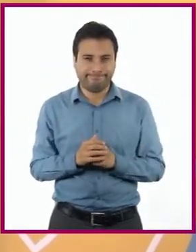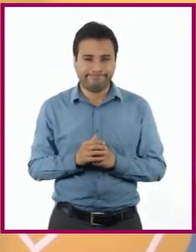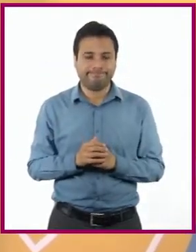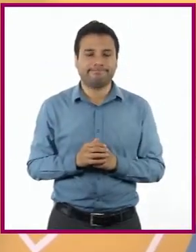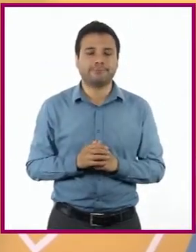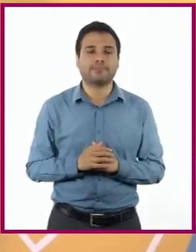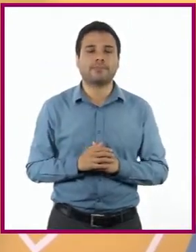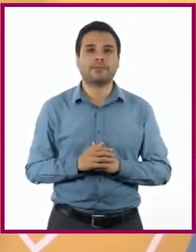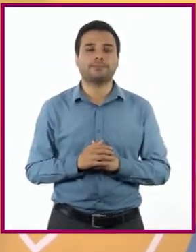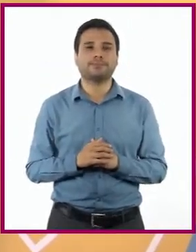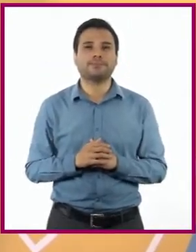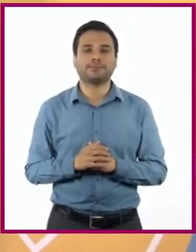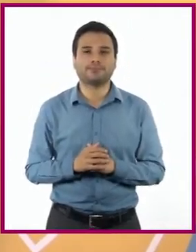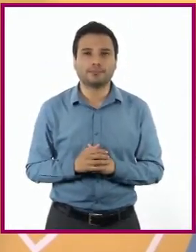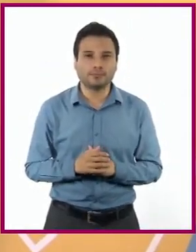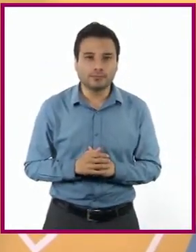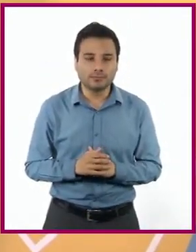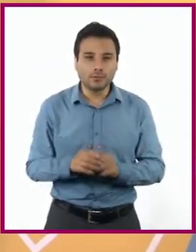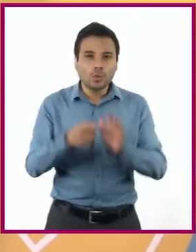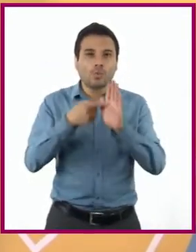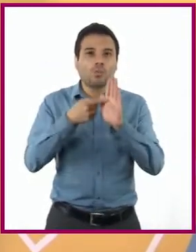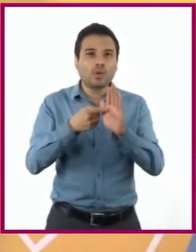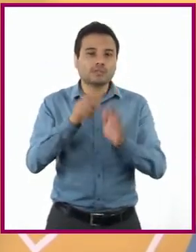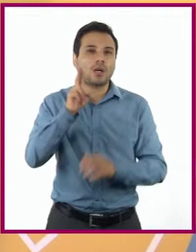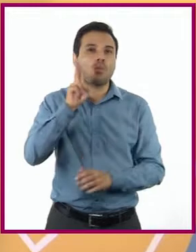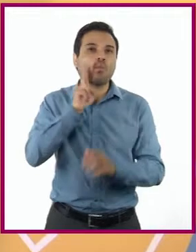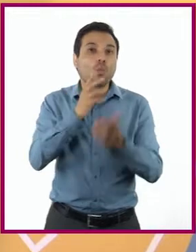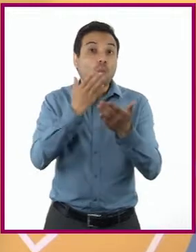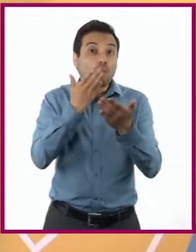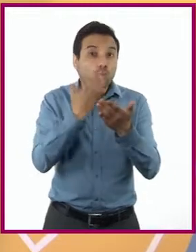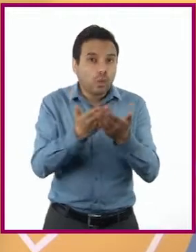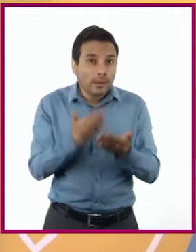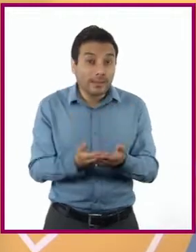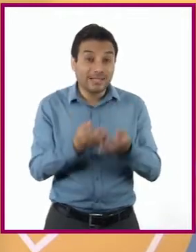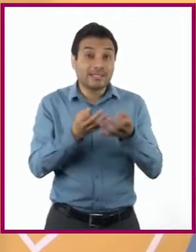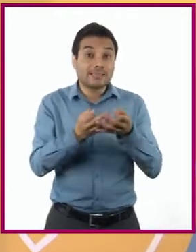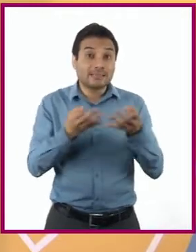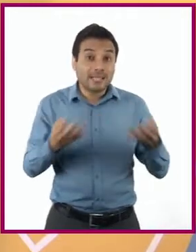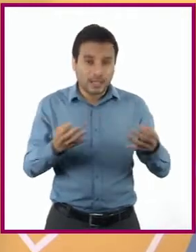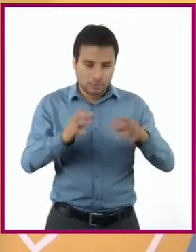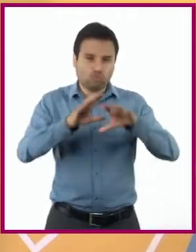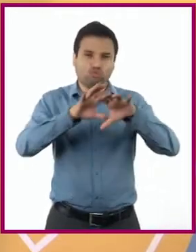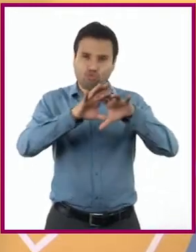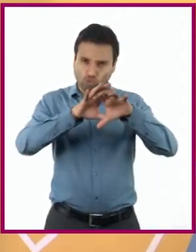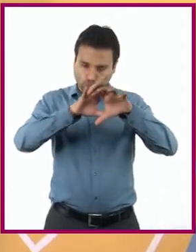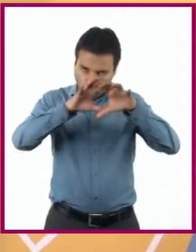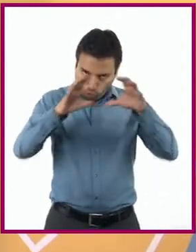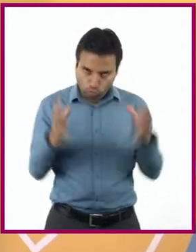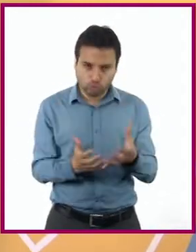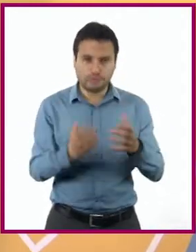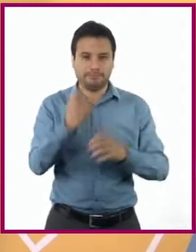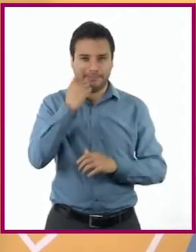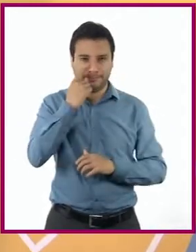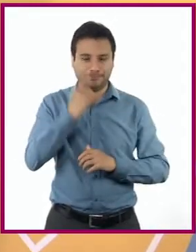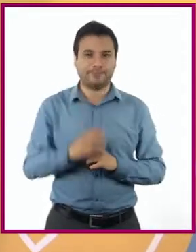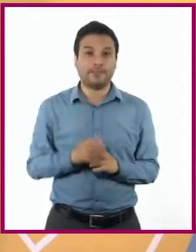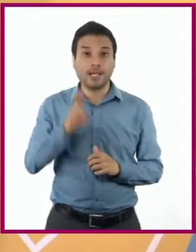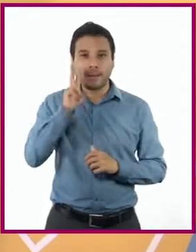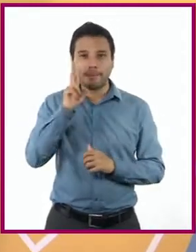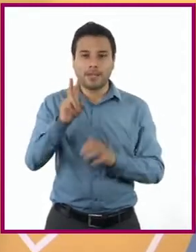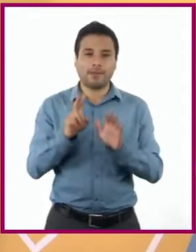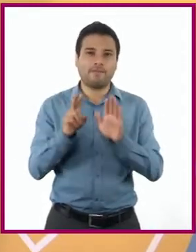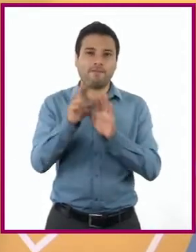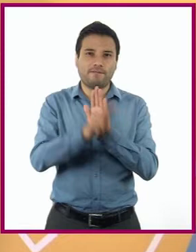de la historia y que nos demuestran que la Tierra no es plana. Comencemos por ver un video en el